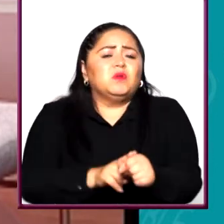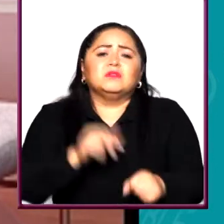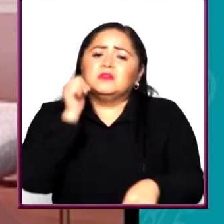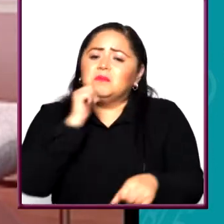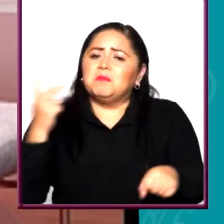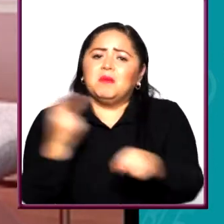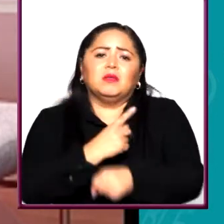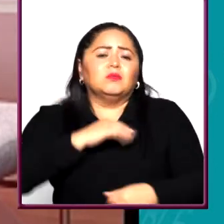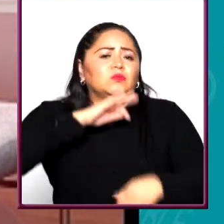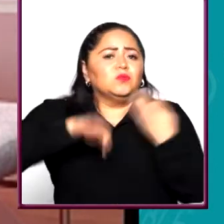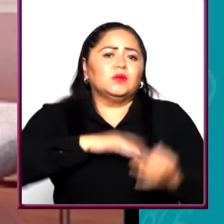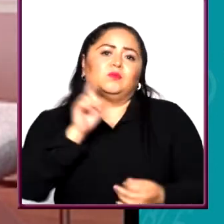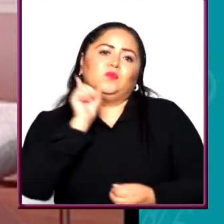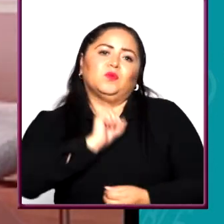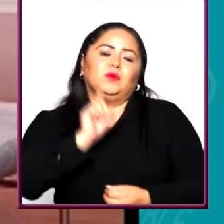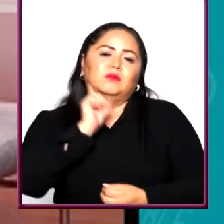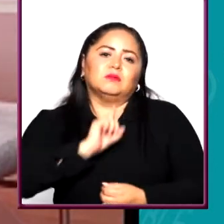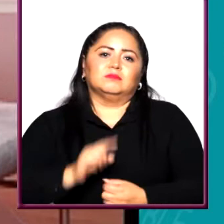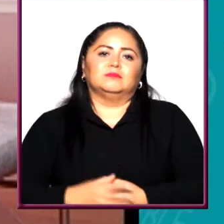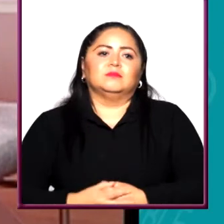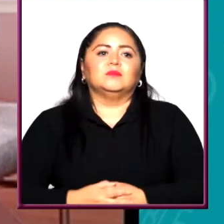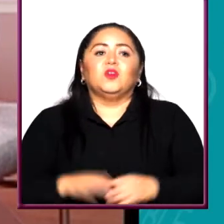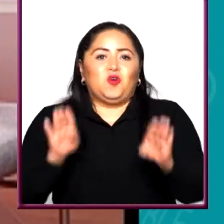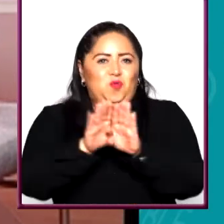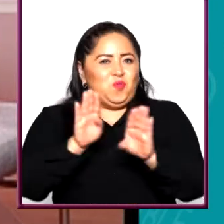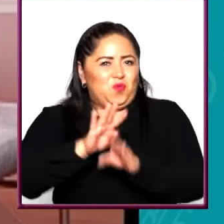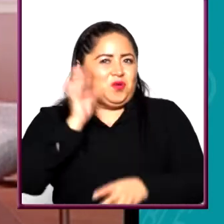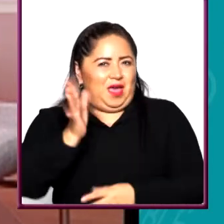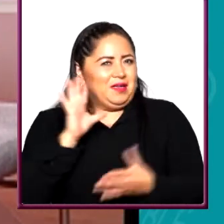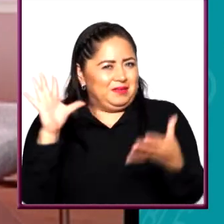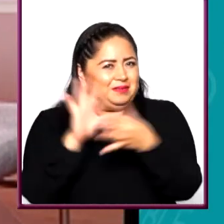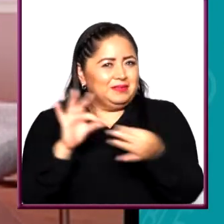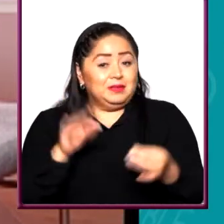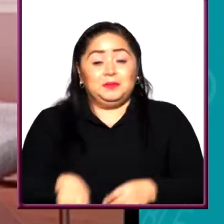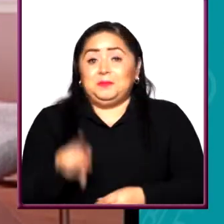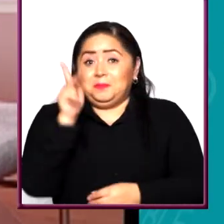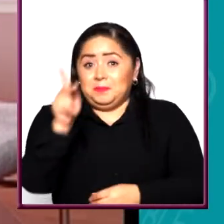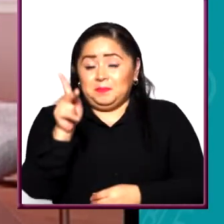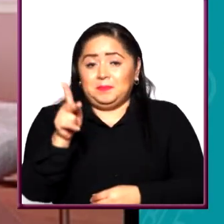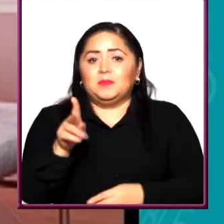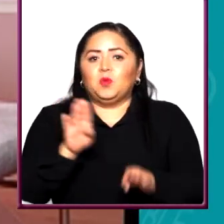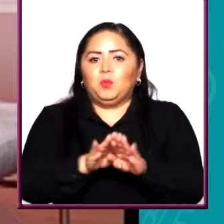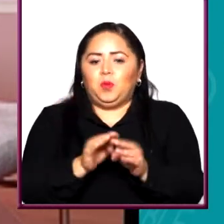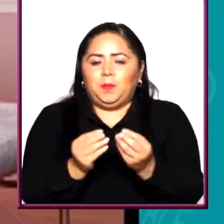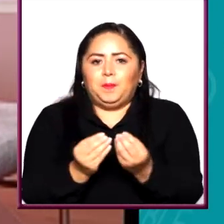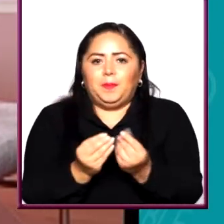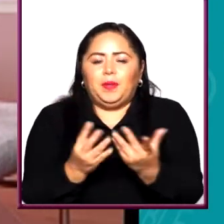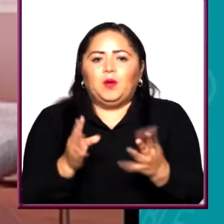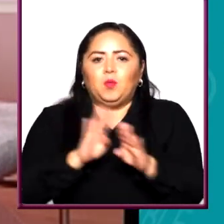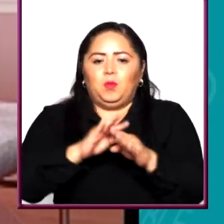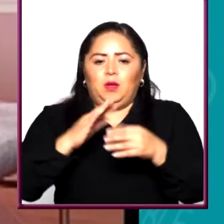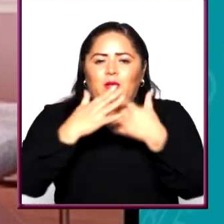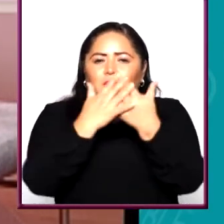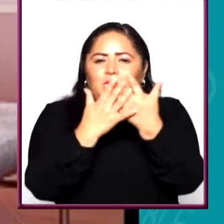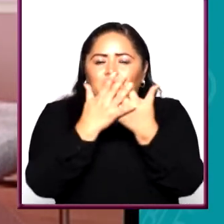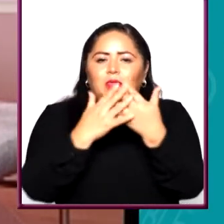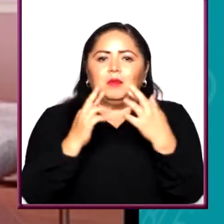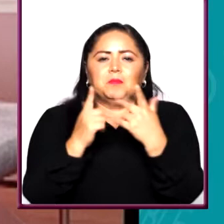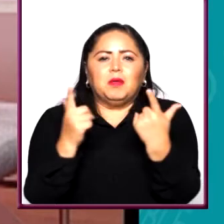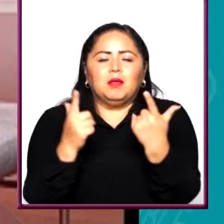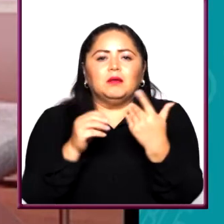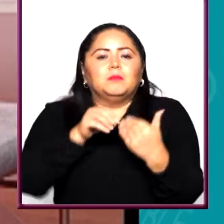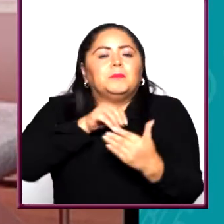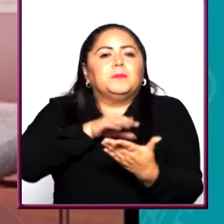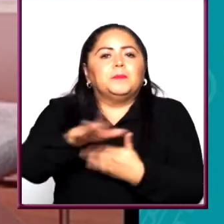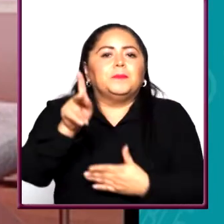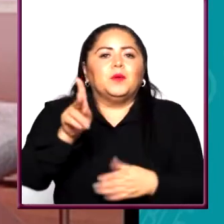que nos ocurre a todas las mujeres. Como ya habíamos dicho, la menstruación es el desprendimiento de una capa del endometrio, que